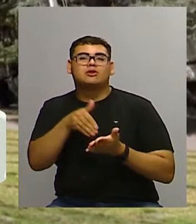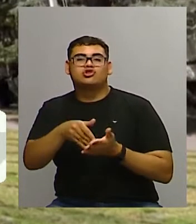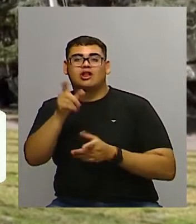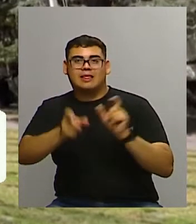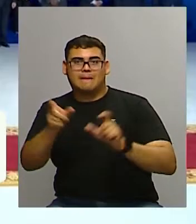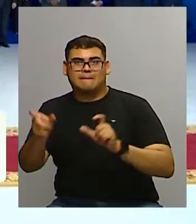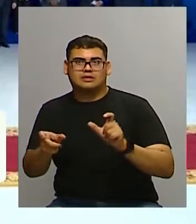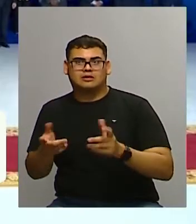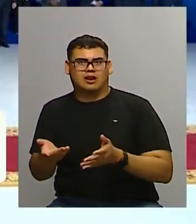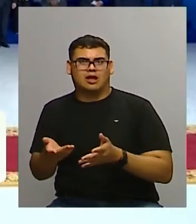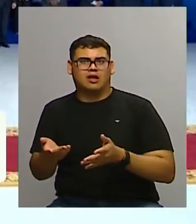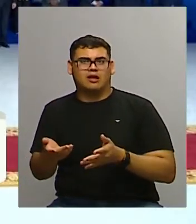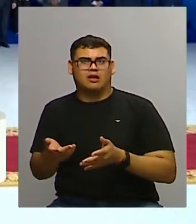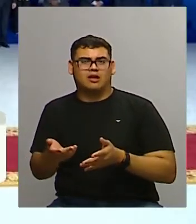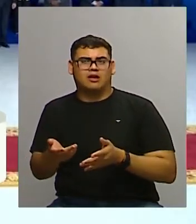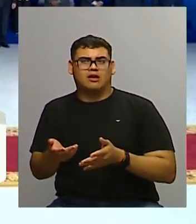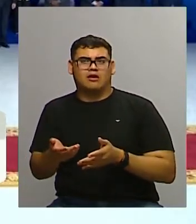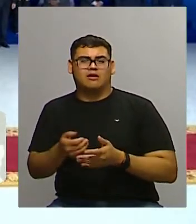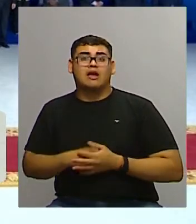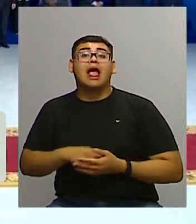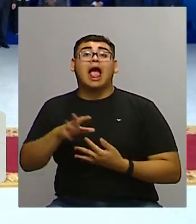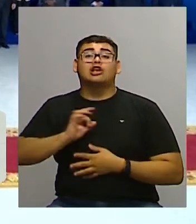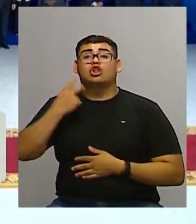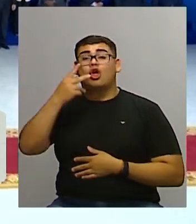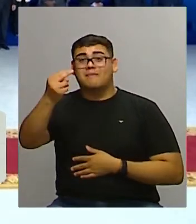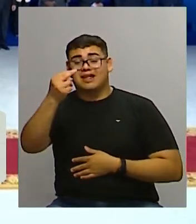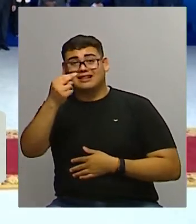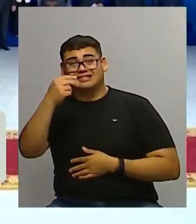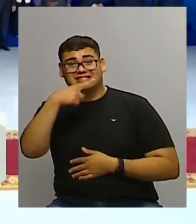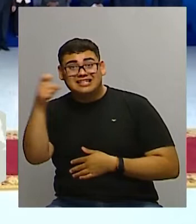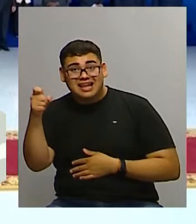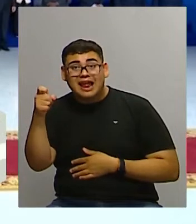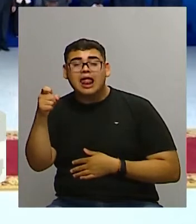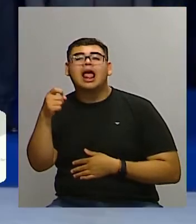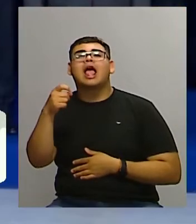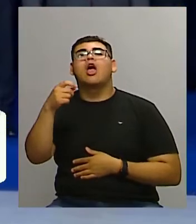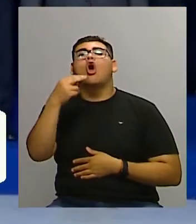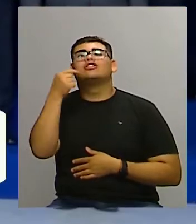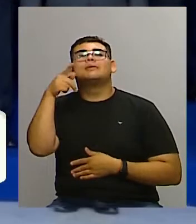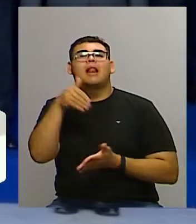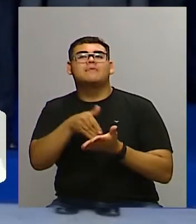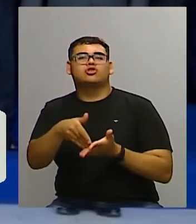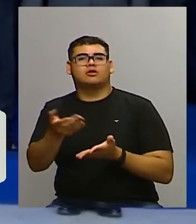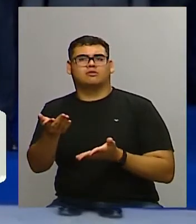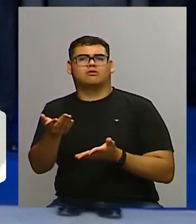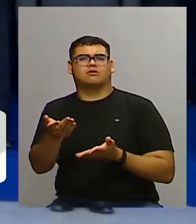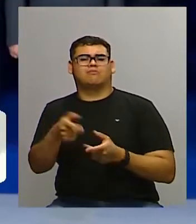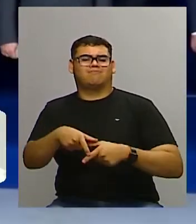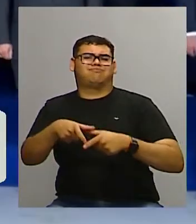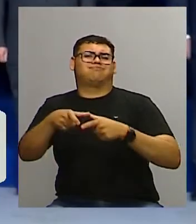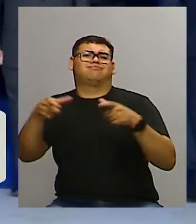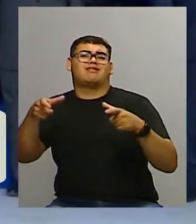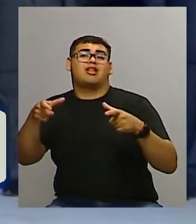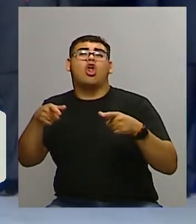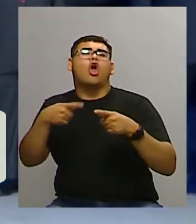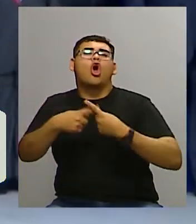ser más de 11.000 millones. O sea, el crecimiento de la población es exponencial. Y el acceso a los recursos empieza a ser un poco más conflictivo. Pero